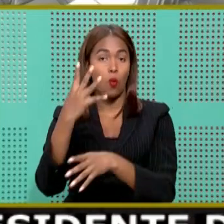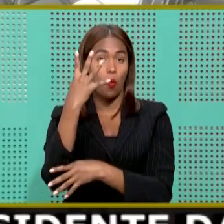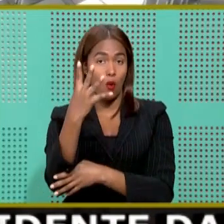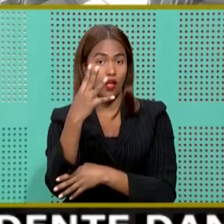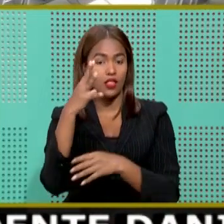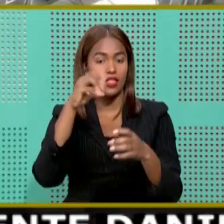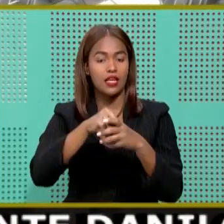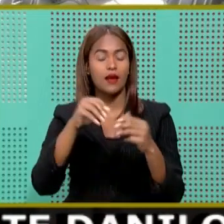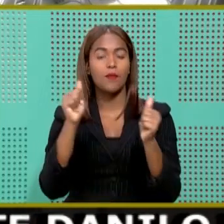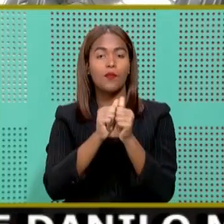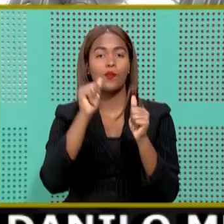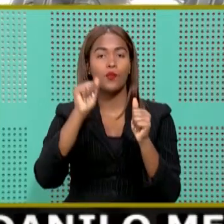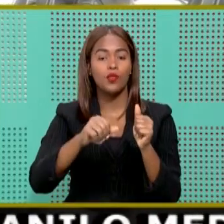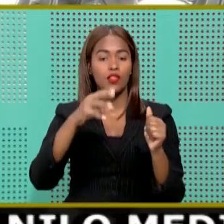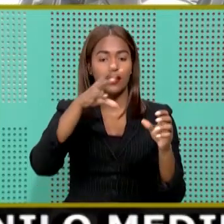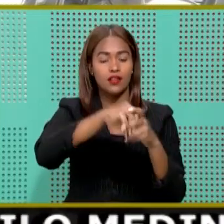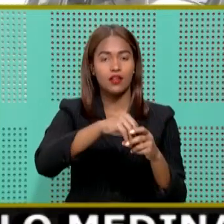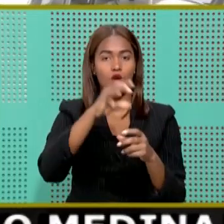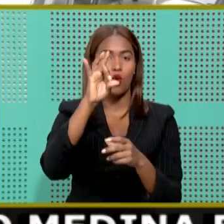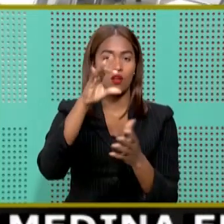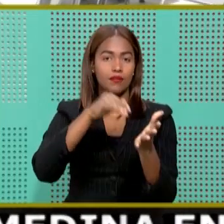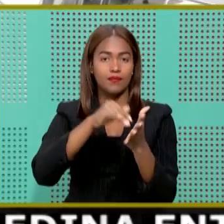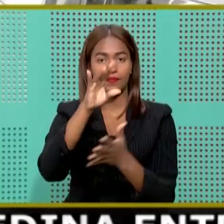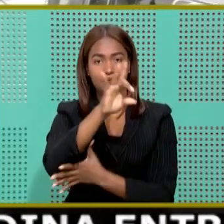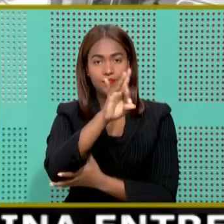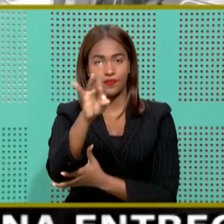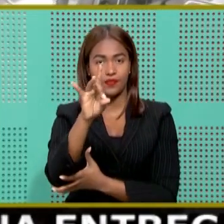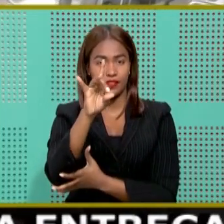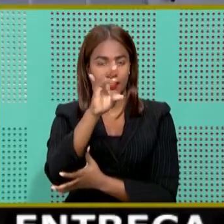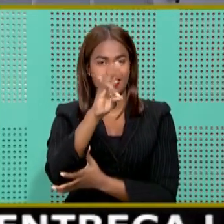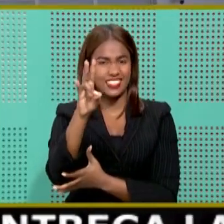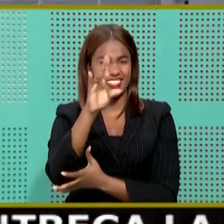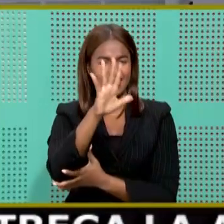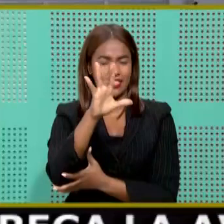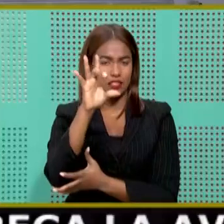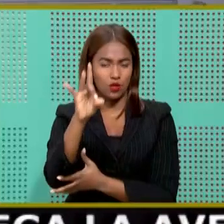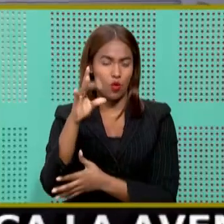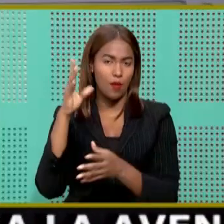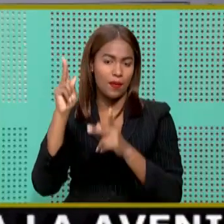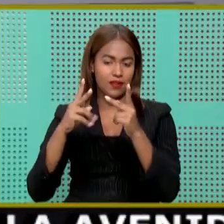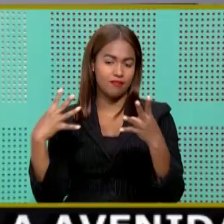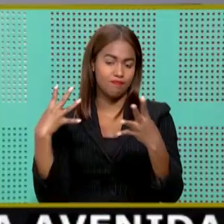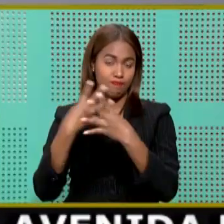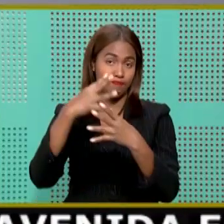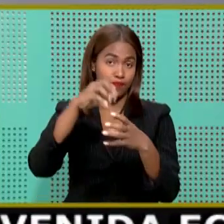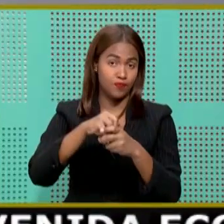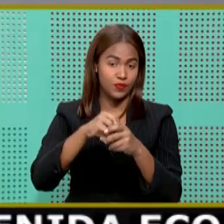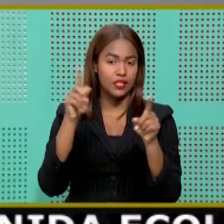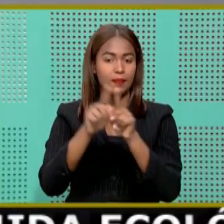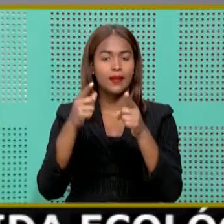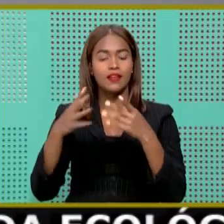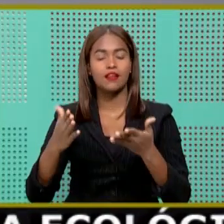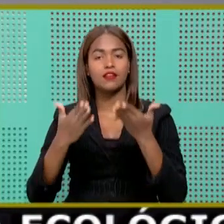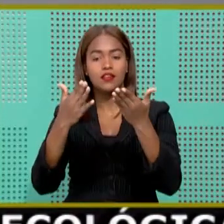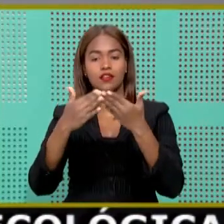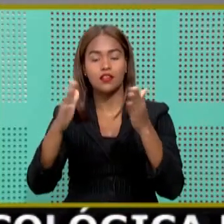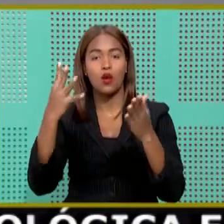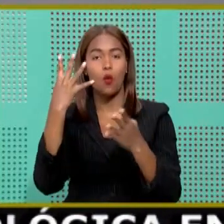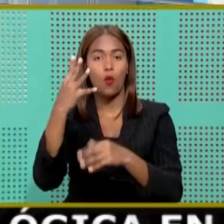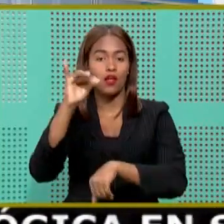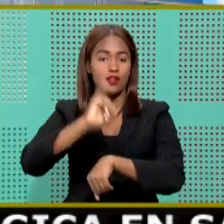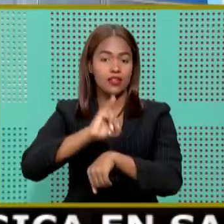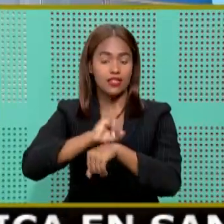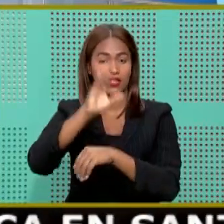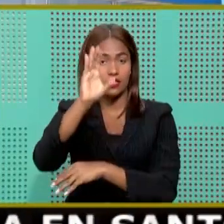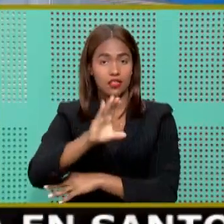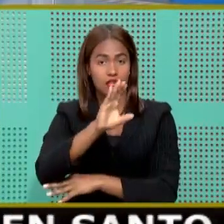con capacidad de albergue para 8.778 internos. También entran en funcionamiento cuatro iglesias